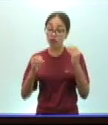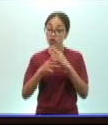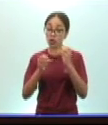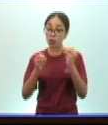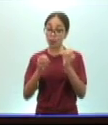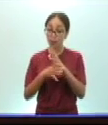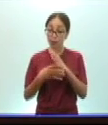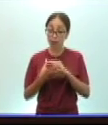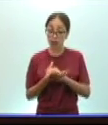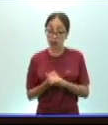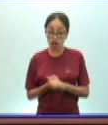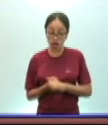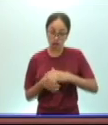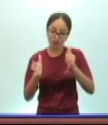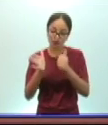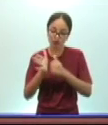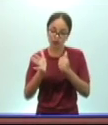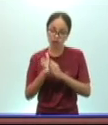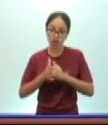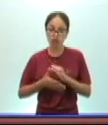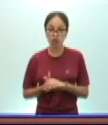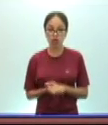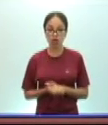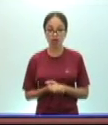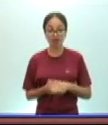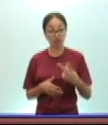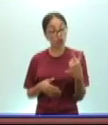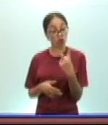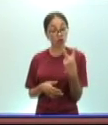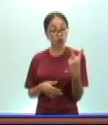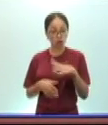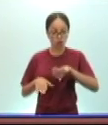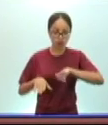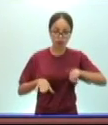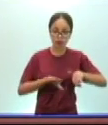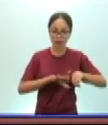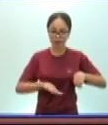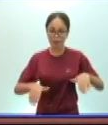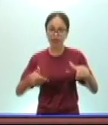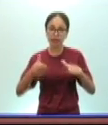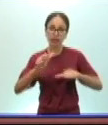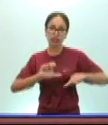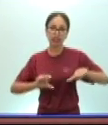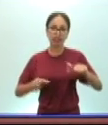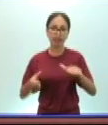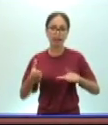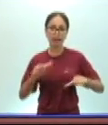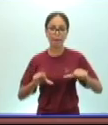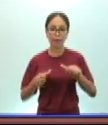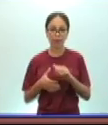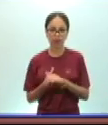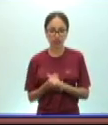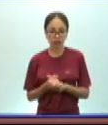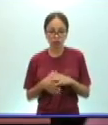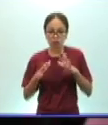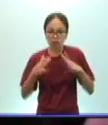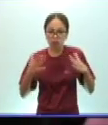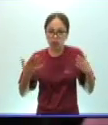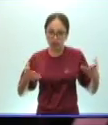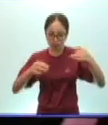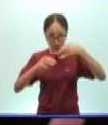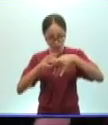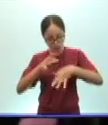el componente sólido. Ambos componentes hemos separado esa mezcla heterogénea mediante la operación de